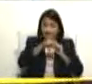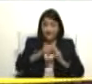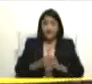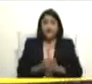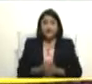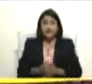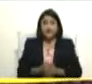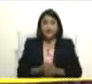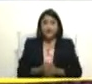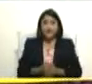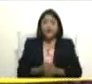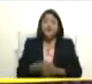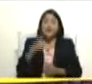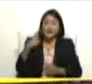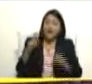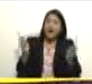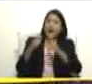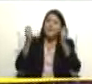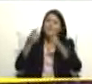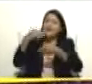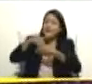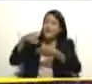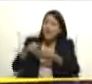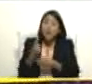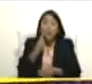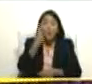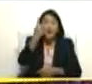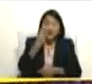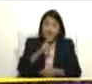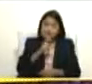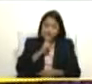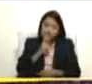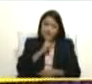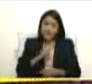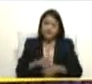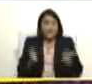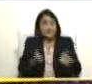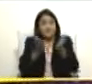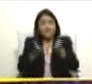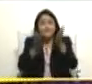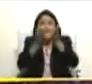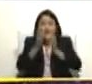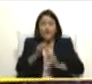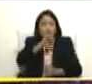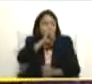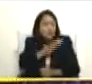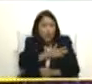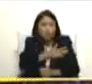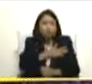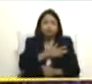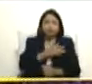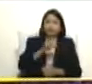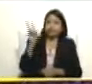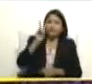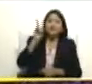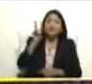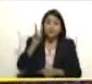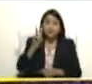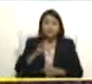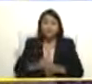y se hizo una campaña electoral única, compleja, difícil, motivante, eso sí, apasionante, patriótica,